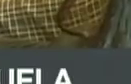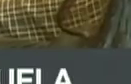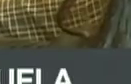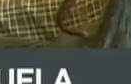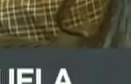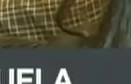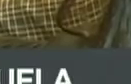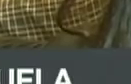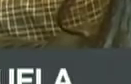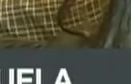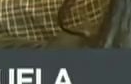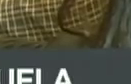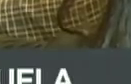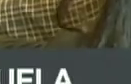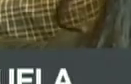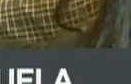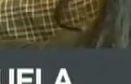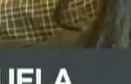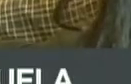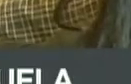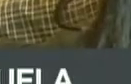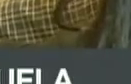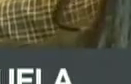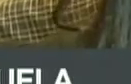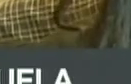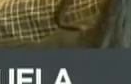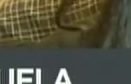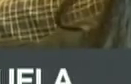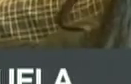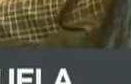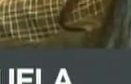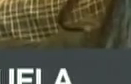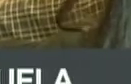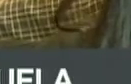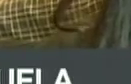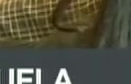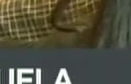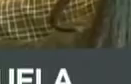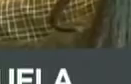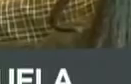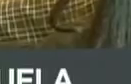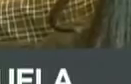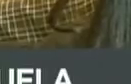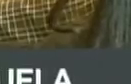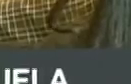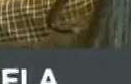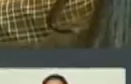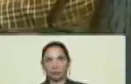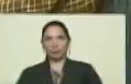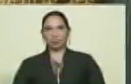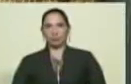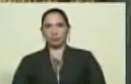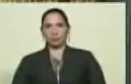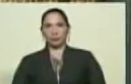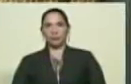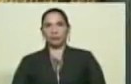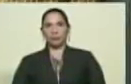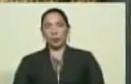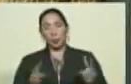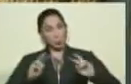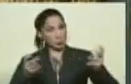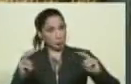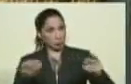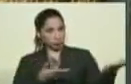porque brindan una cantidad de oportunidades de la innovación, preparan al sector también para el tema del trabajo, ponen